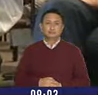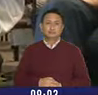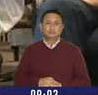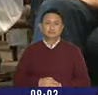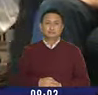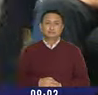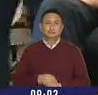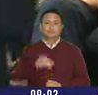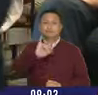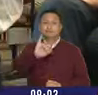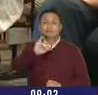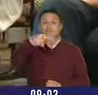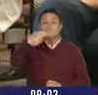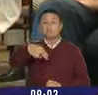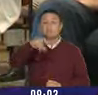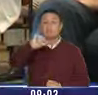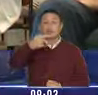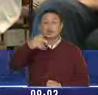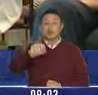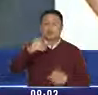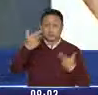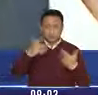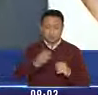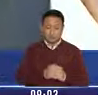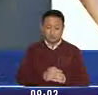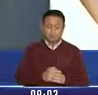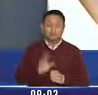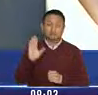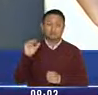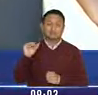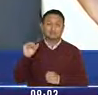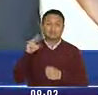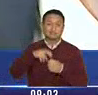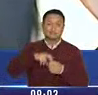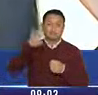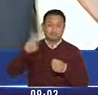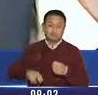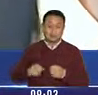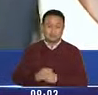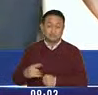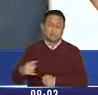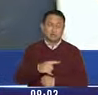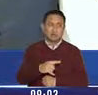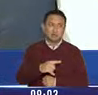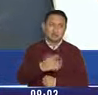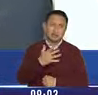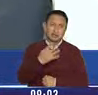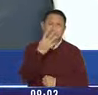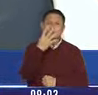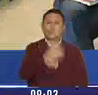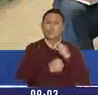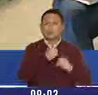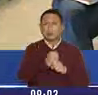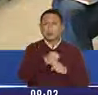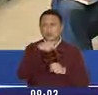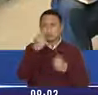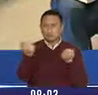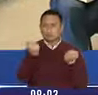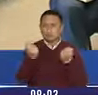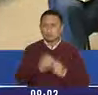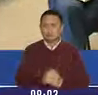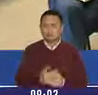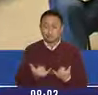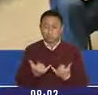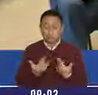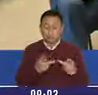Íñigo Salvador alista maletas para dejar la Procuraduría General del Estado, luego de haber estado al frente un poco más de 4 años. Con esto prepara